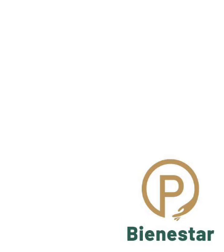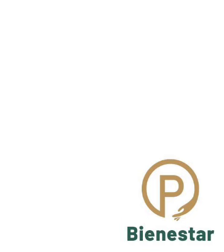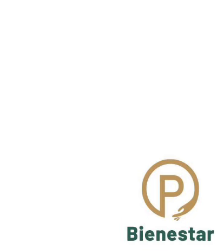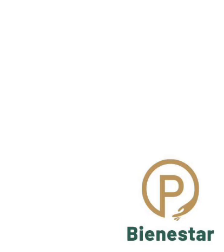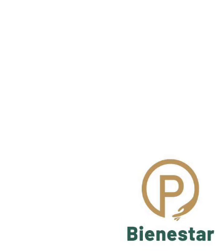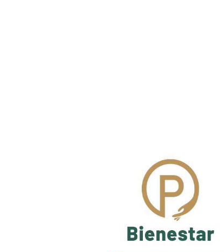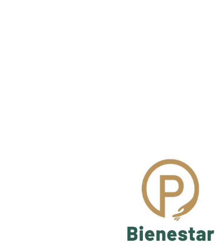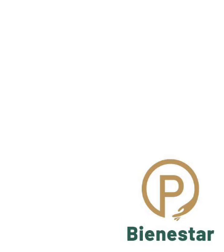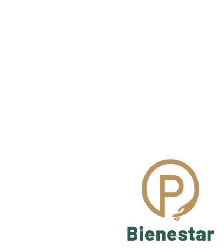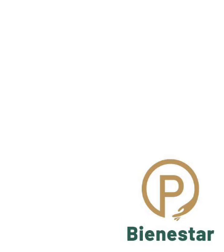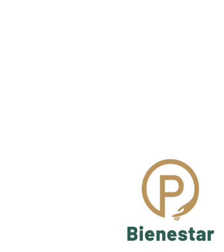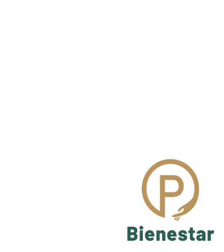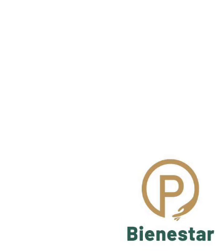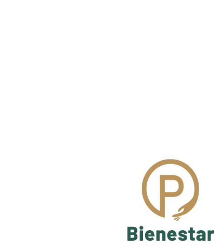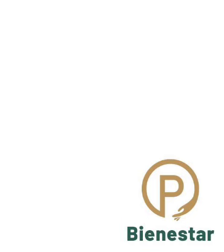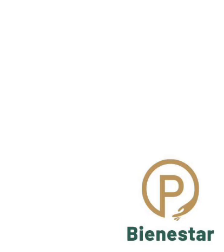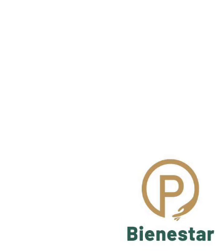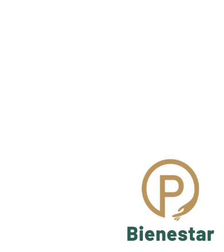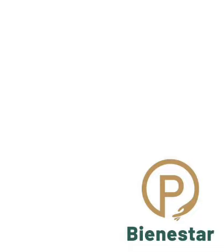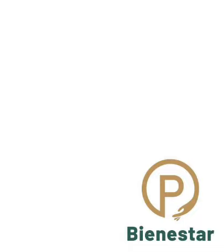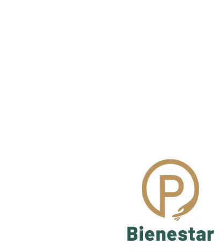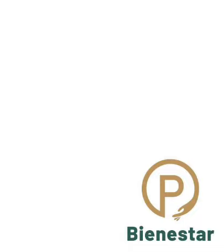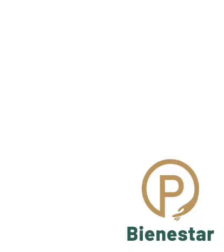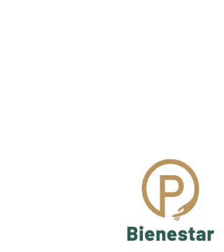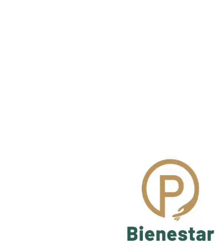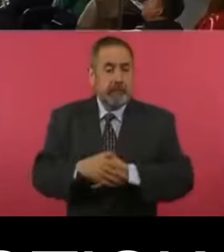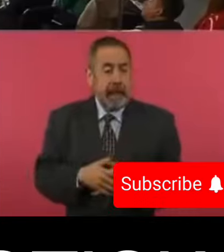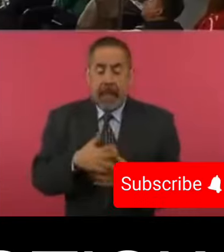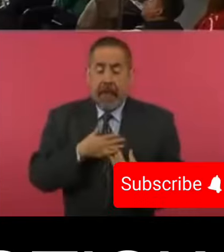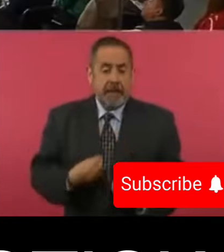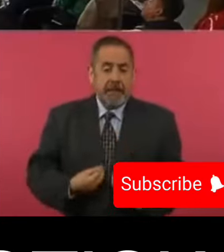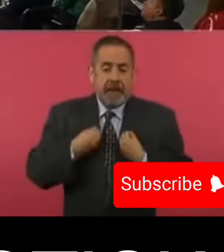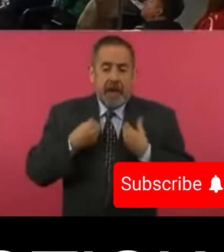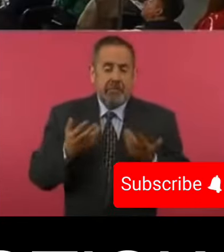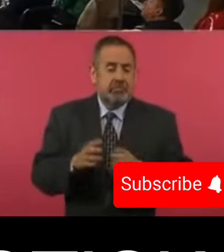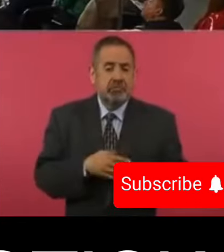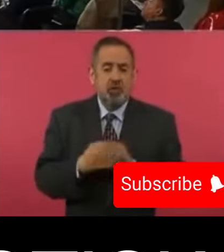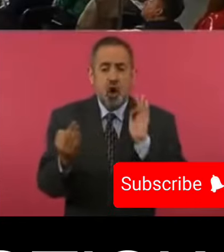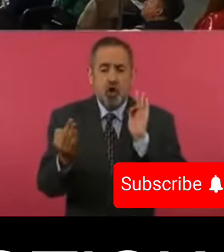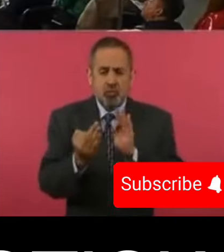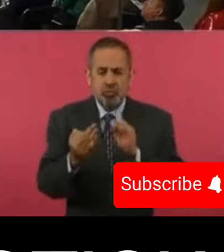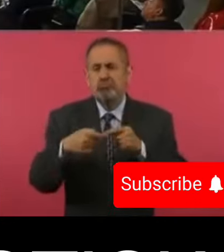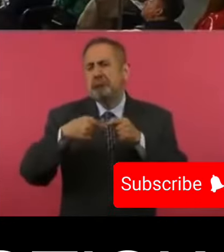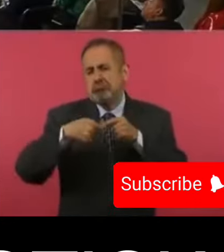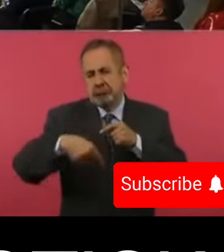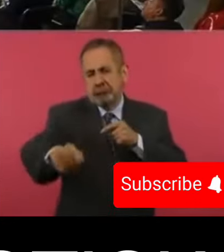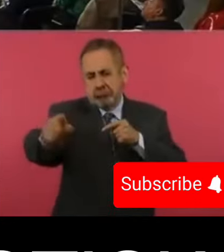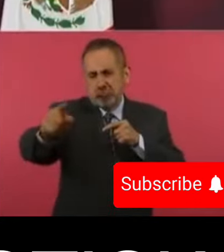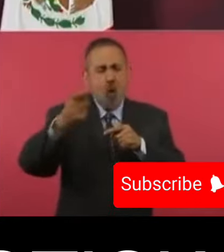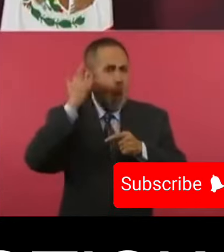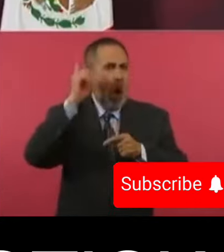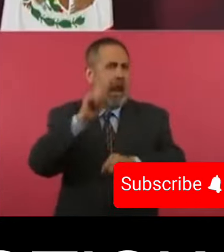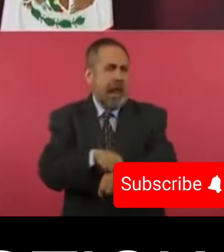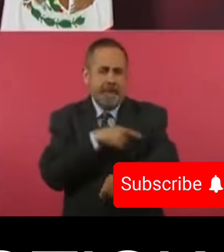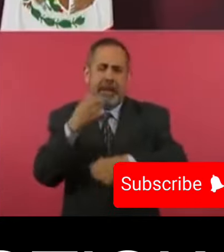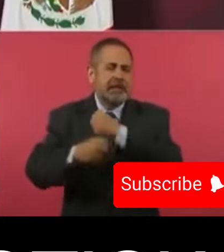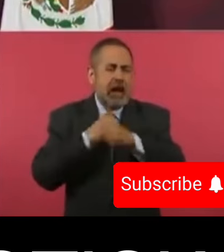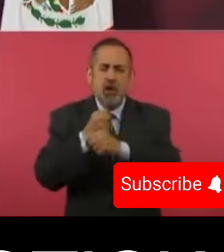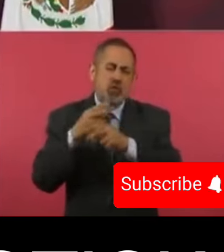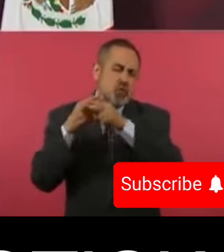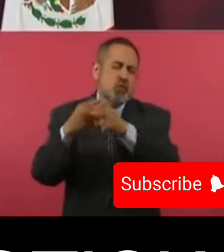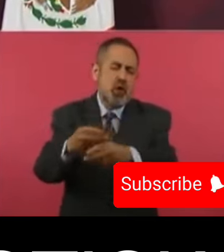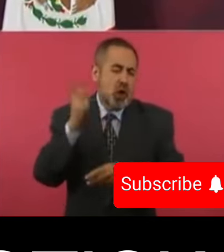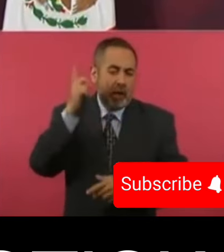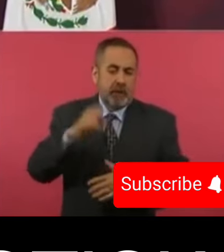pues aseguró que estos desmotiva a trabajar me queda un tramo que recorrer espero largo para el